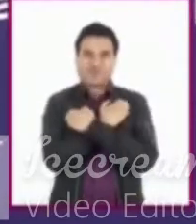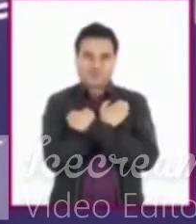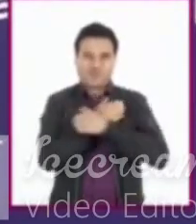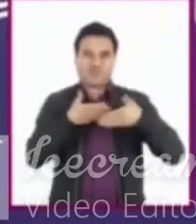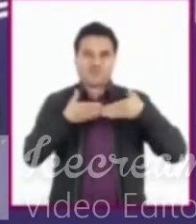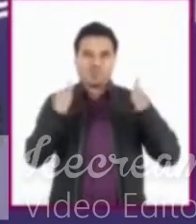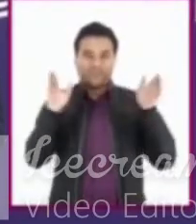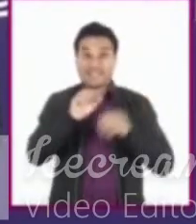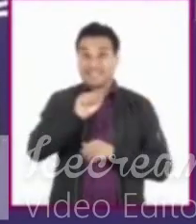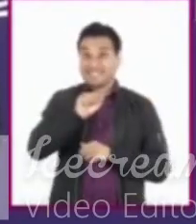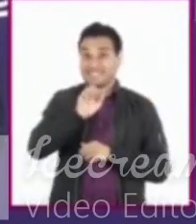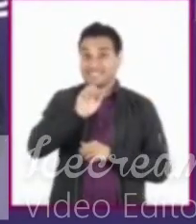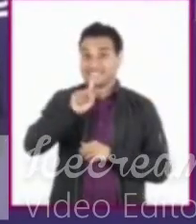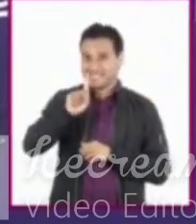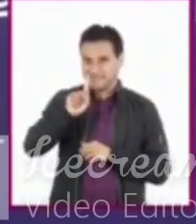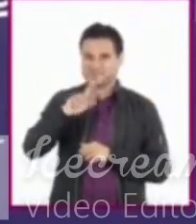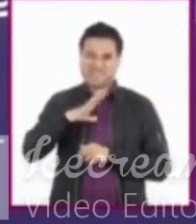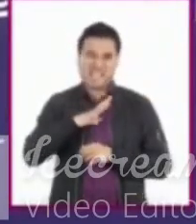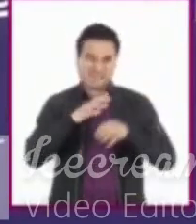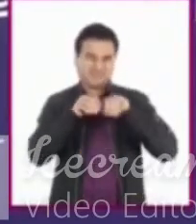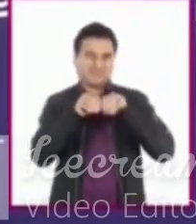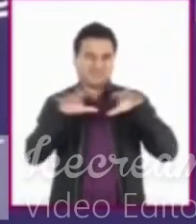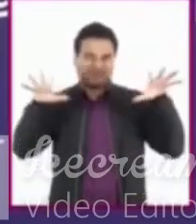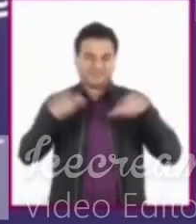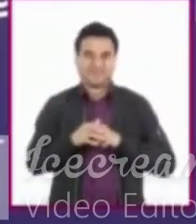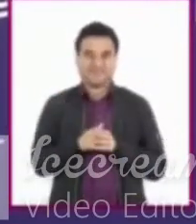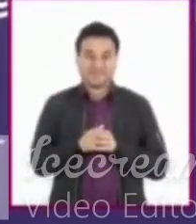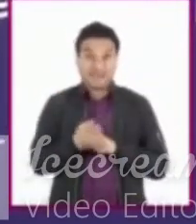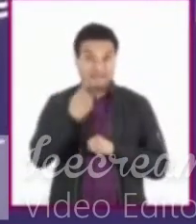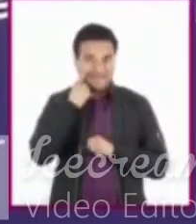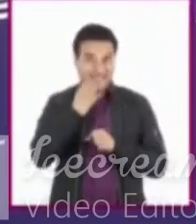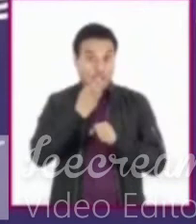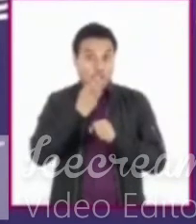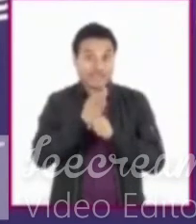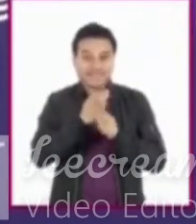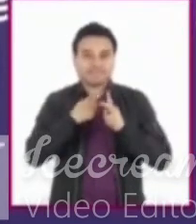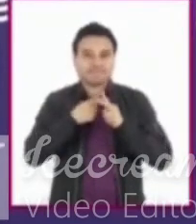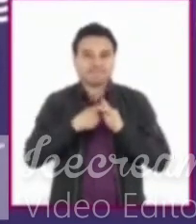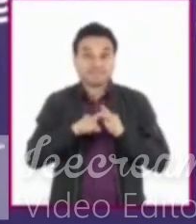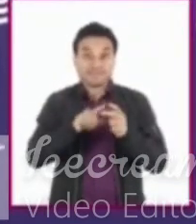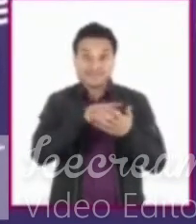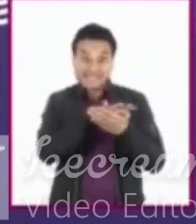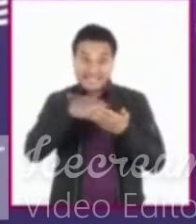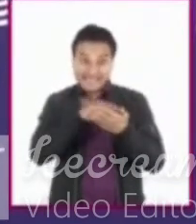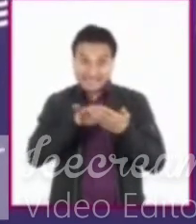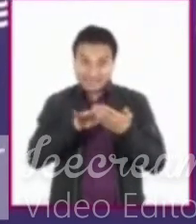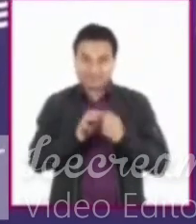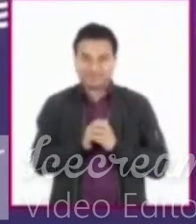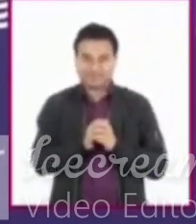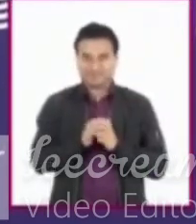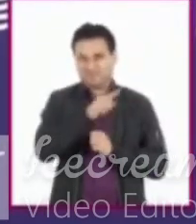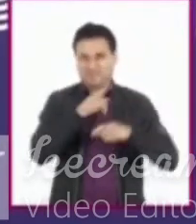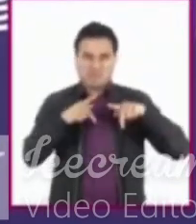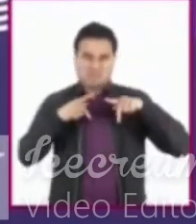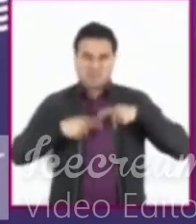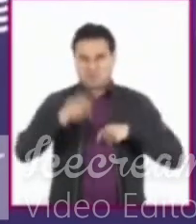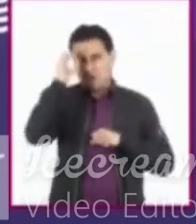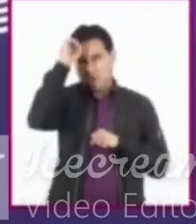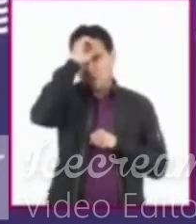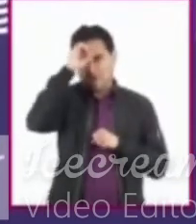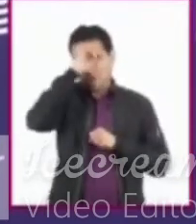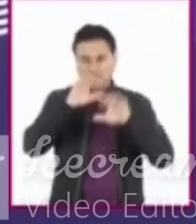Para dar inicio a esta sesión, les compartiré la lectura de un fragmento tomado de un artículo de opinión que lleva por